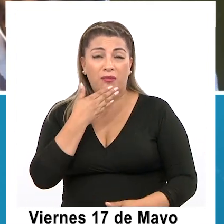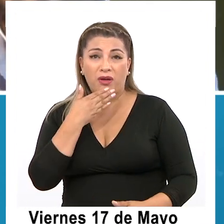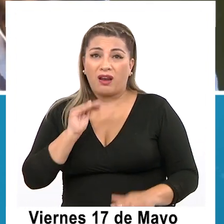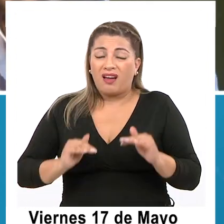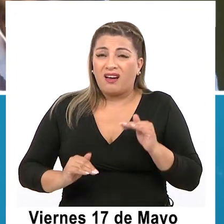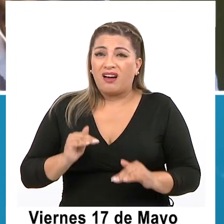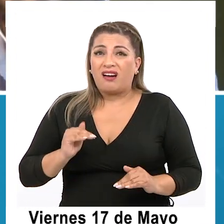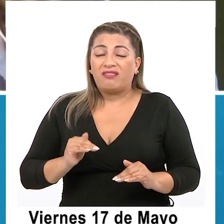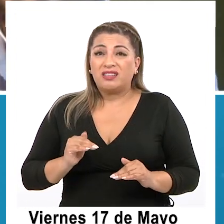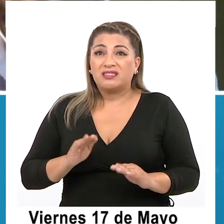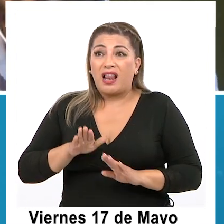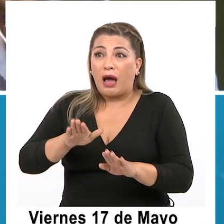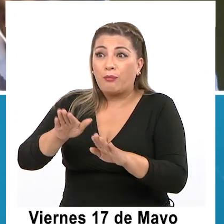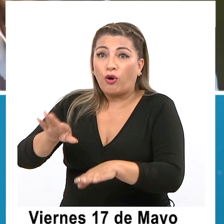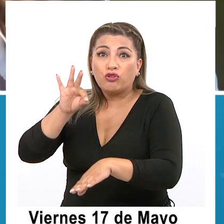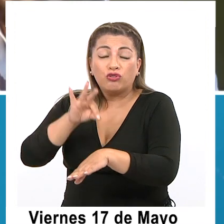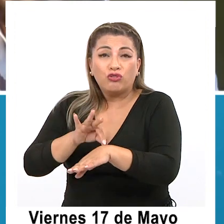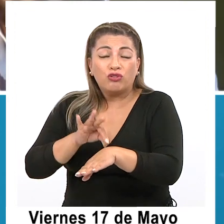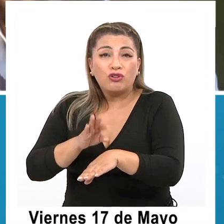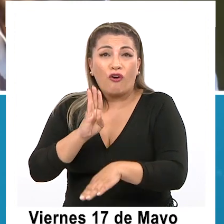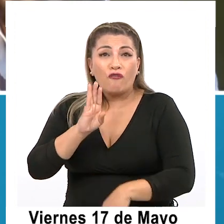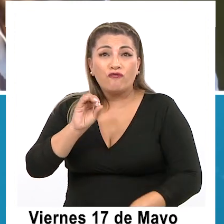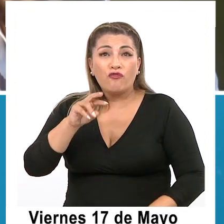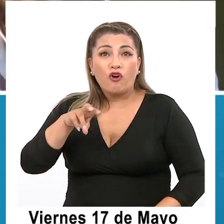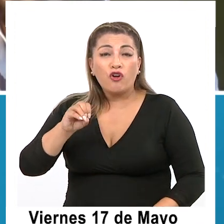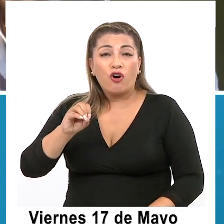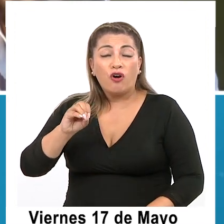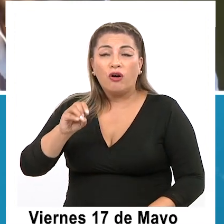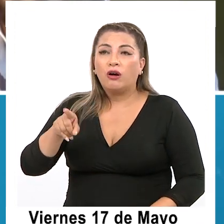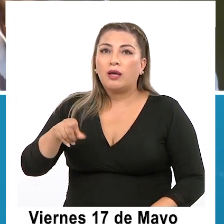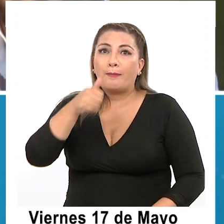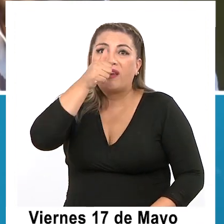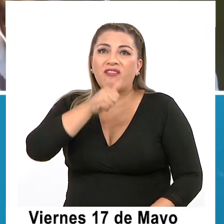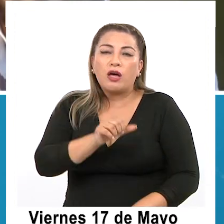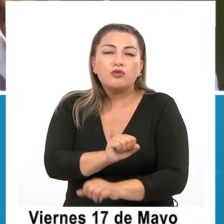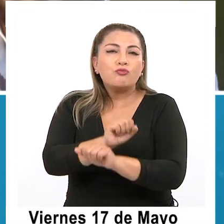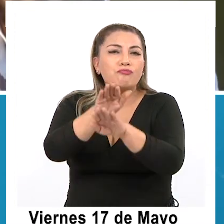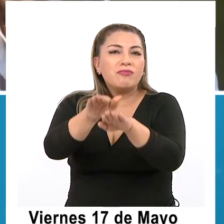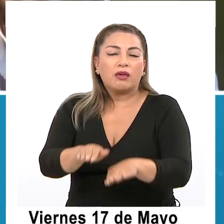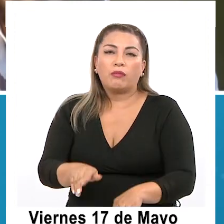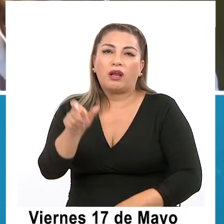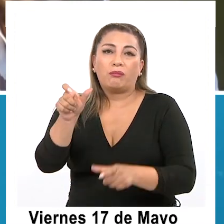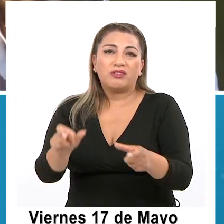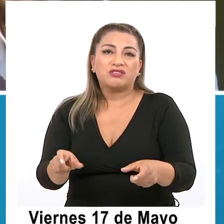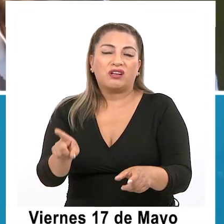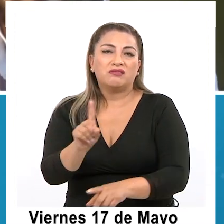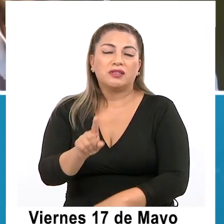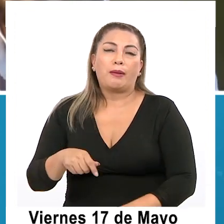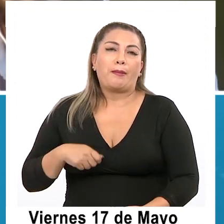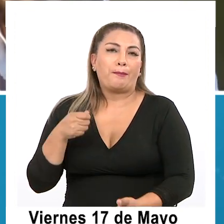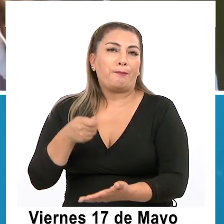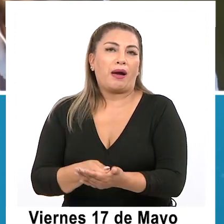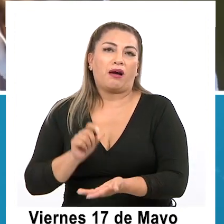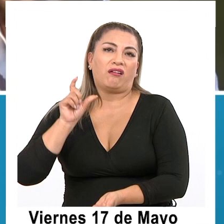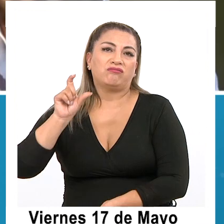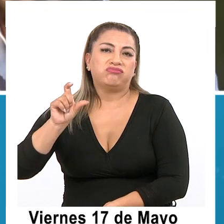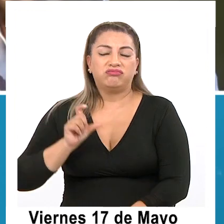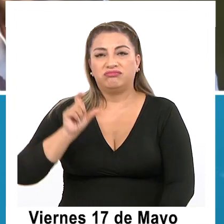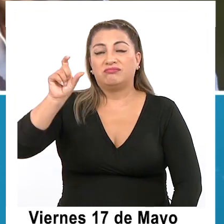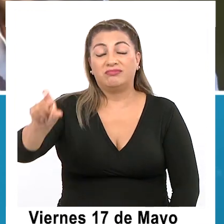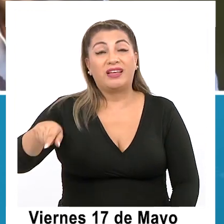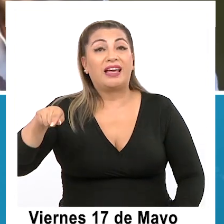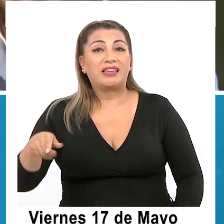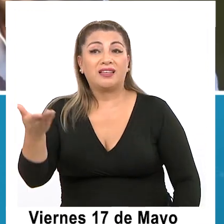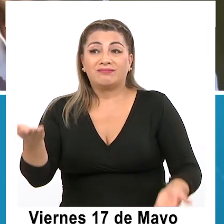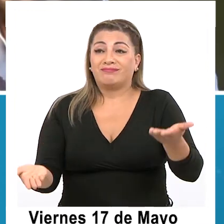incluso la cobertura de los bonos FONASA en el sistema privado tampoco es la misma y hace que los pacientes terminen pagando muchísimo más. Por lo tanto,